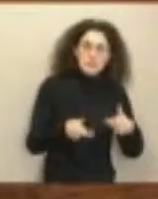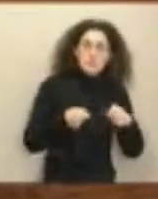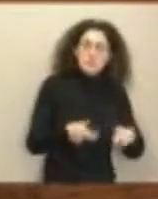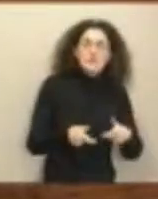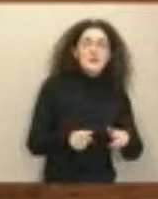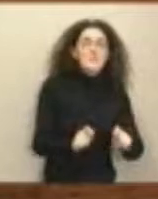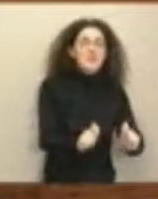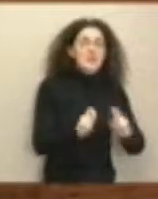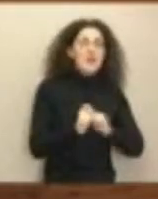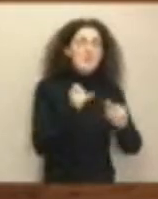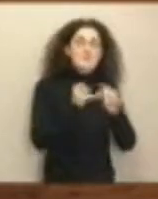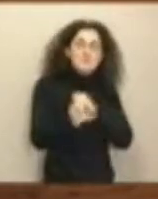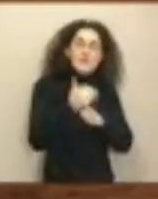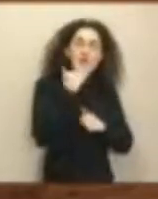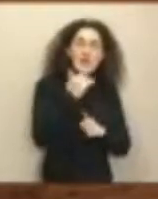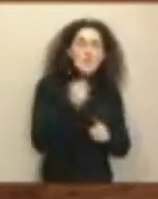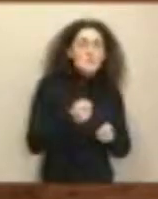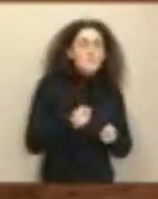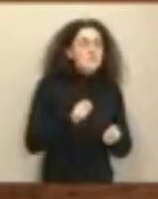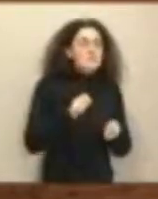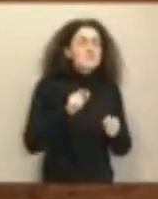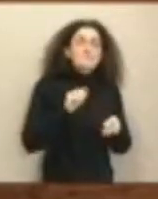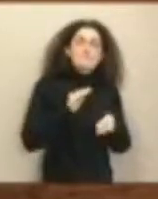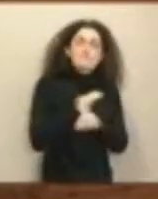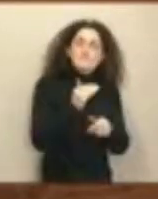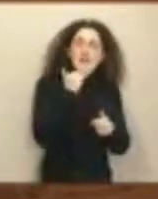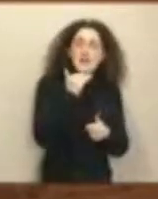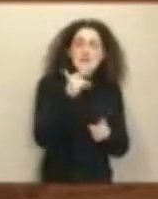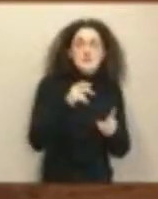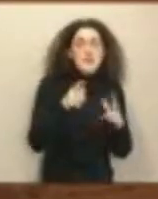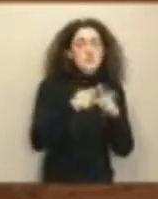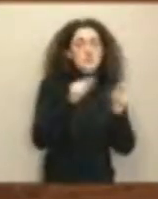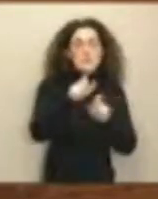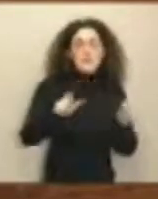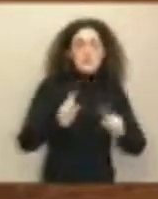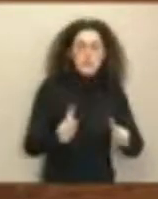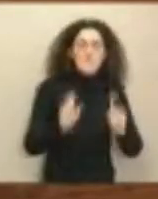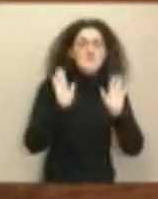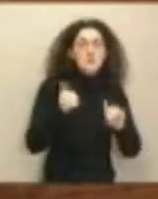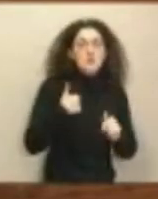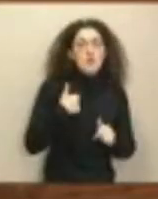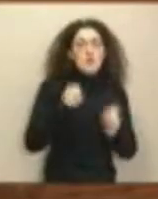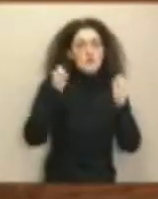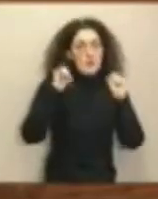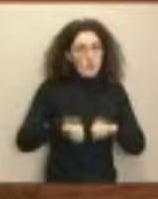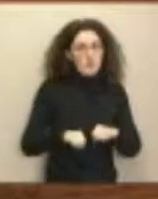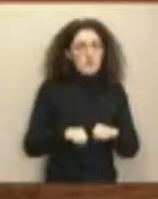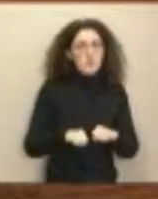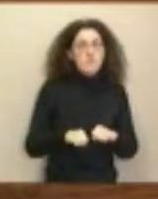en prestaciones a los asturianos. Pero yo ahí sí estoy de acuerdo con